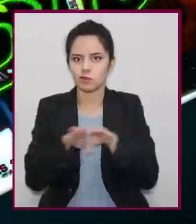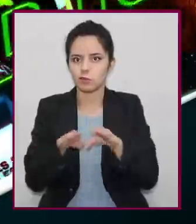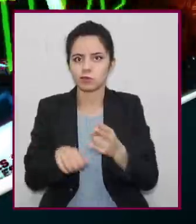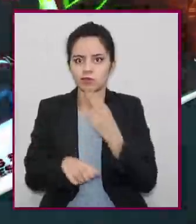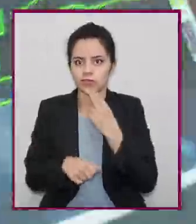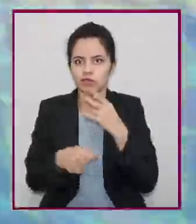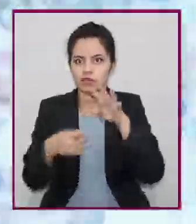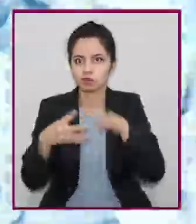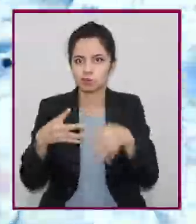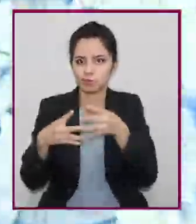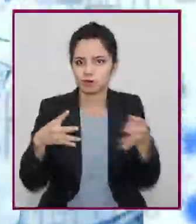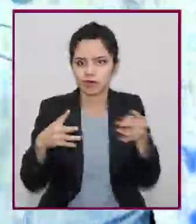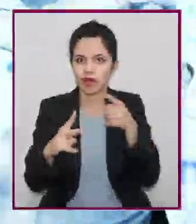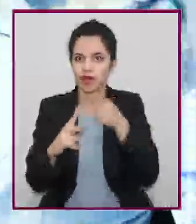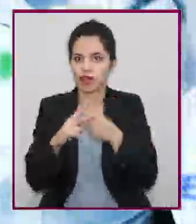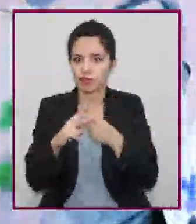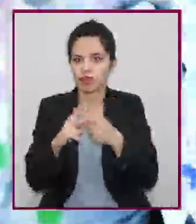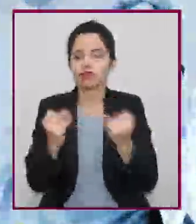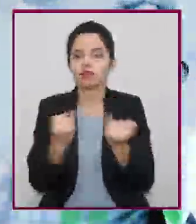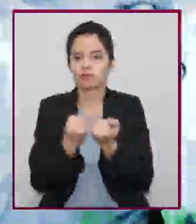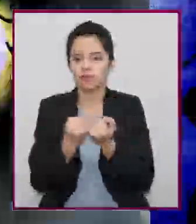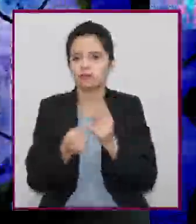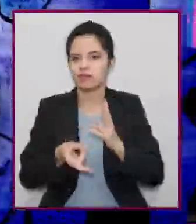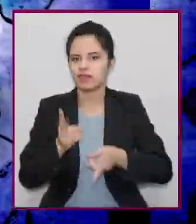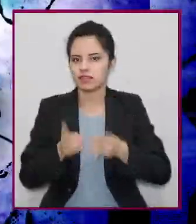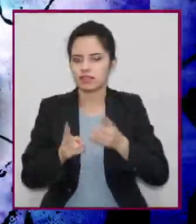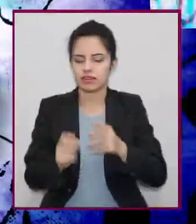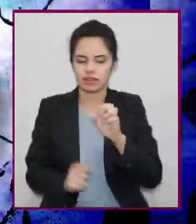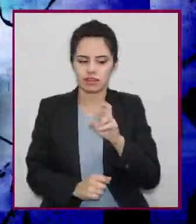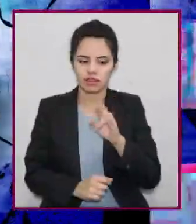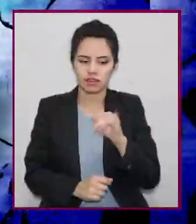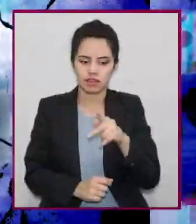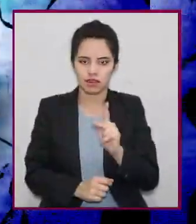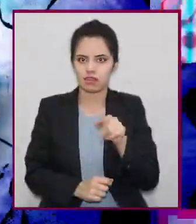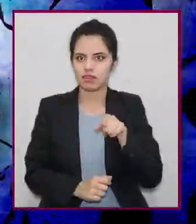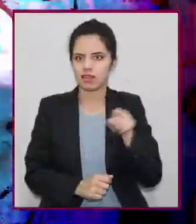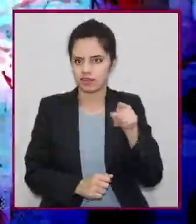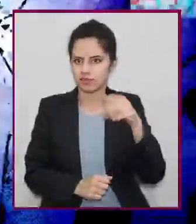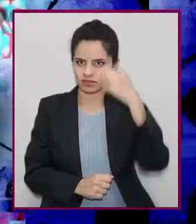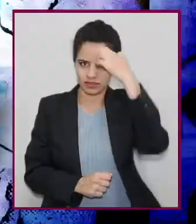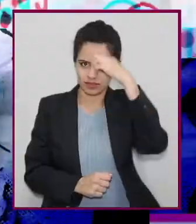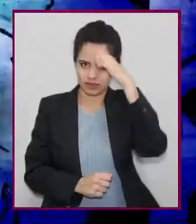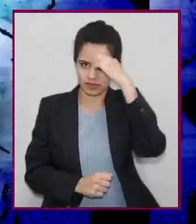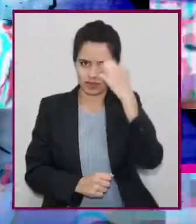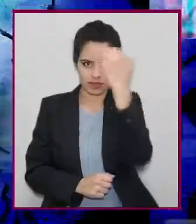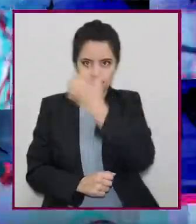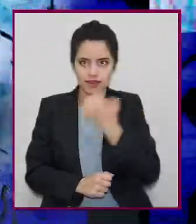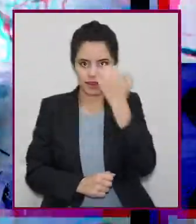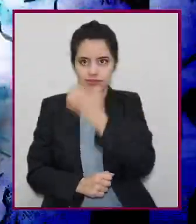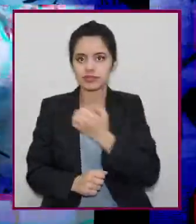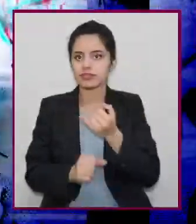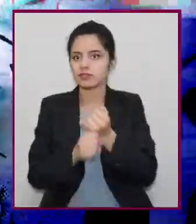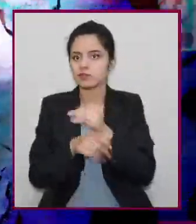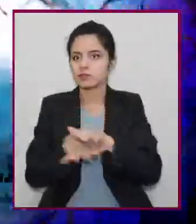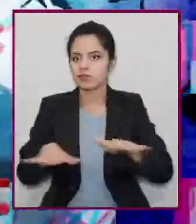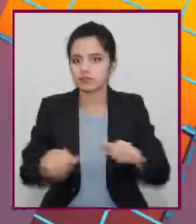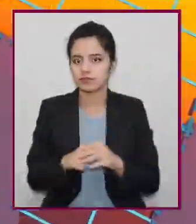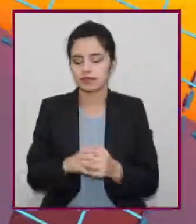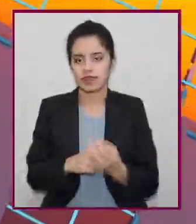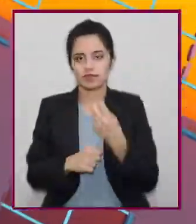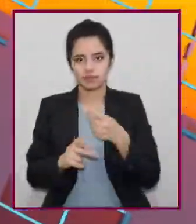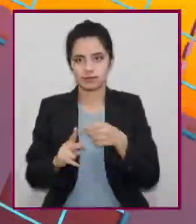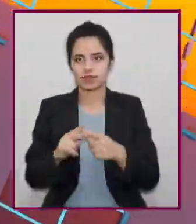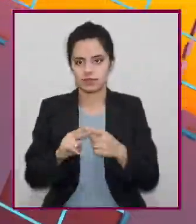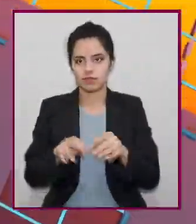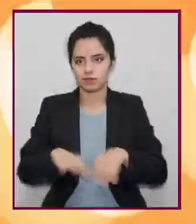una hoja de cálculo. También platicaremos con Eric McDonald, especialista en análisis de datos, sobre la relevancia en el